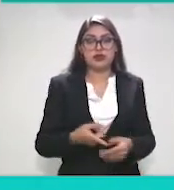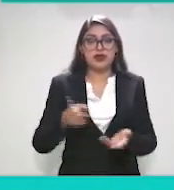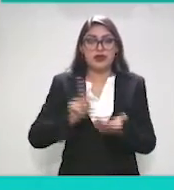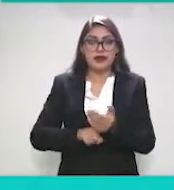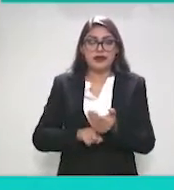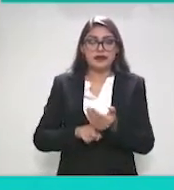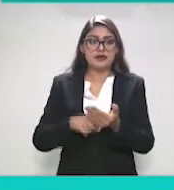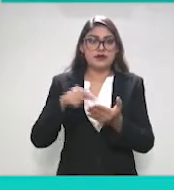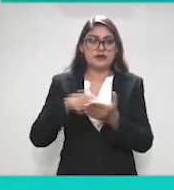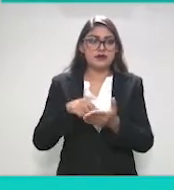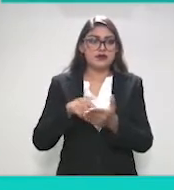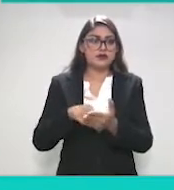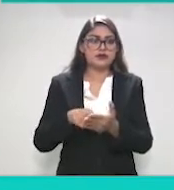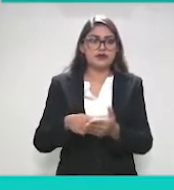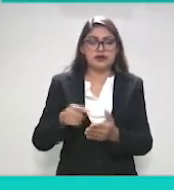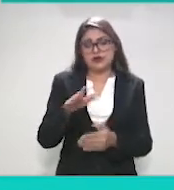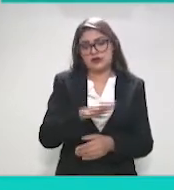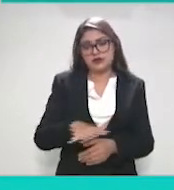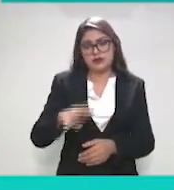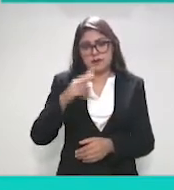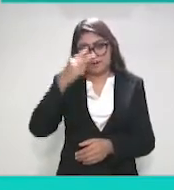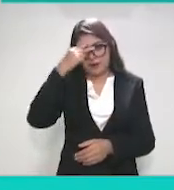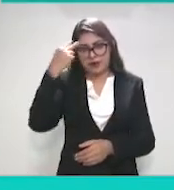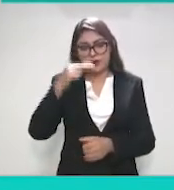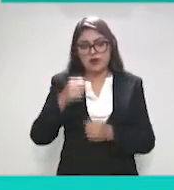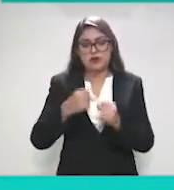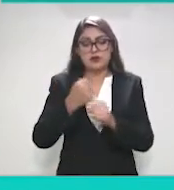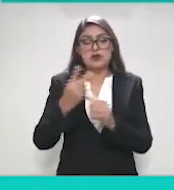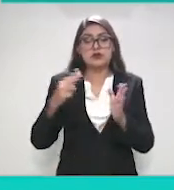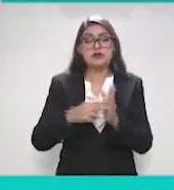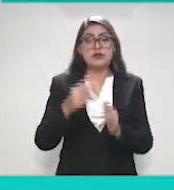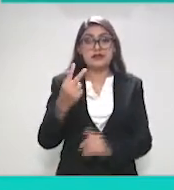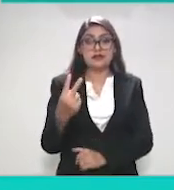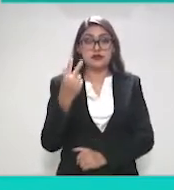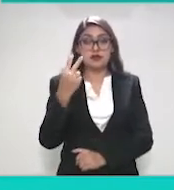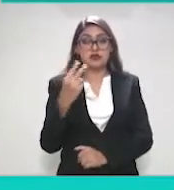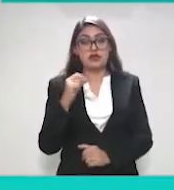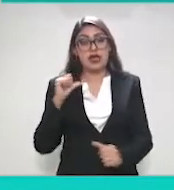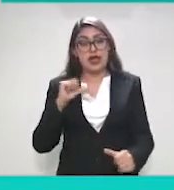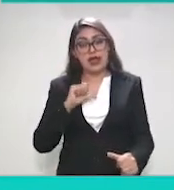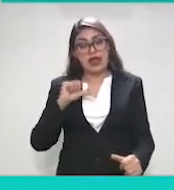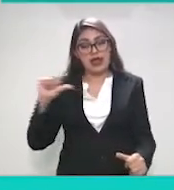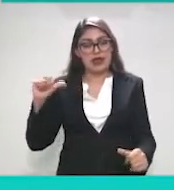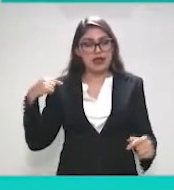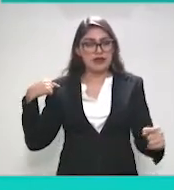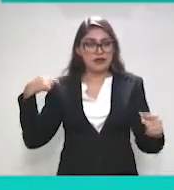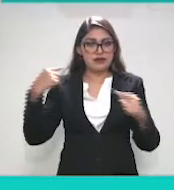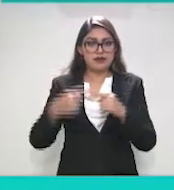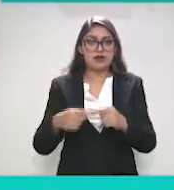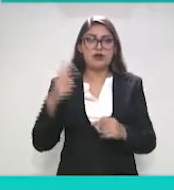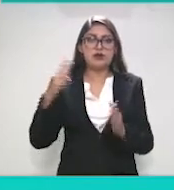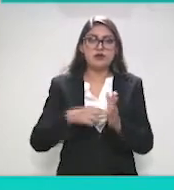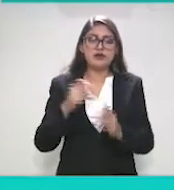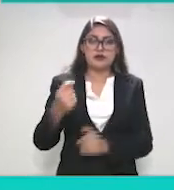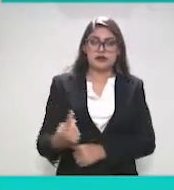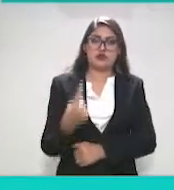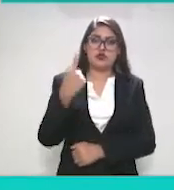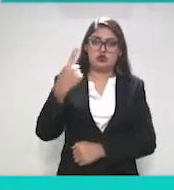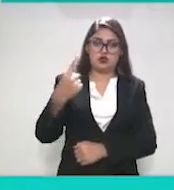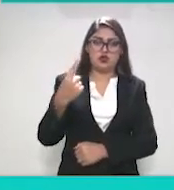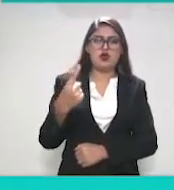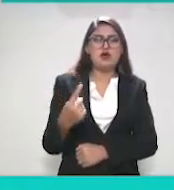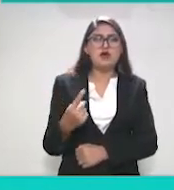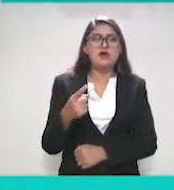haya habido en méxico desde el 2002 al 2021 prácticamente casi 10 años sobre